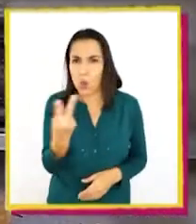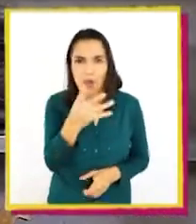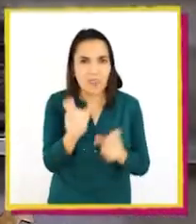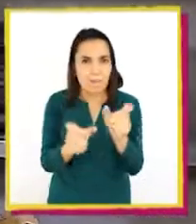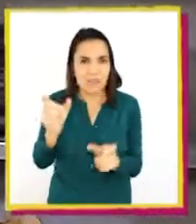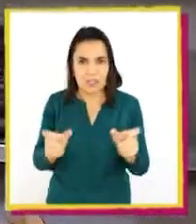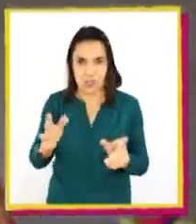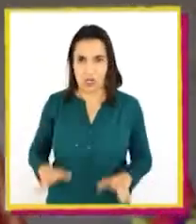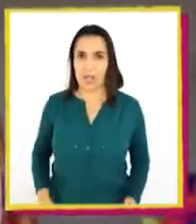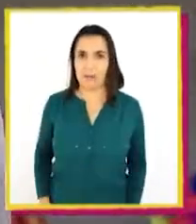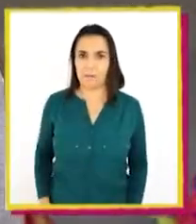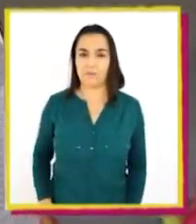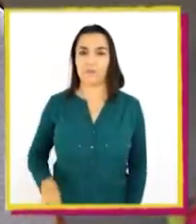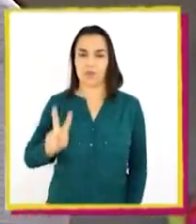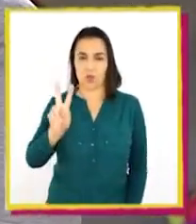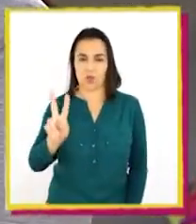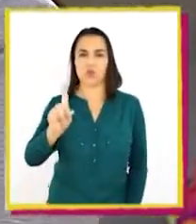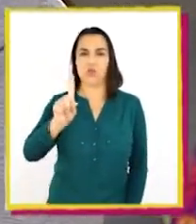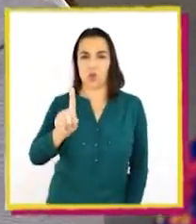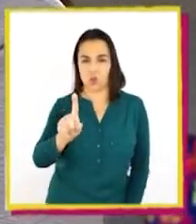gente?